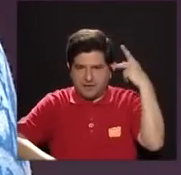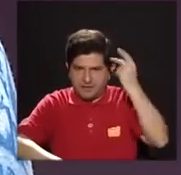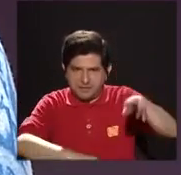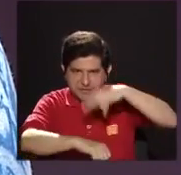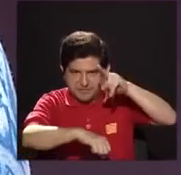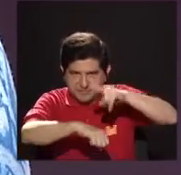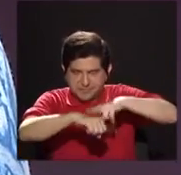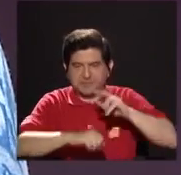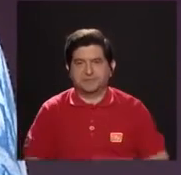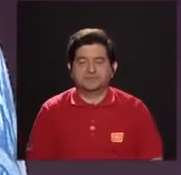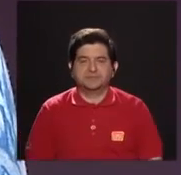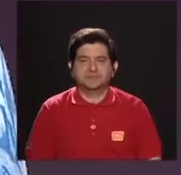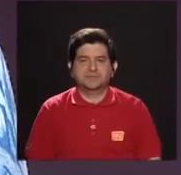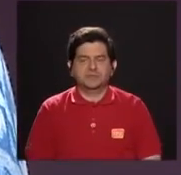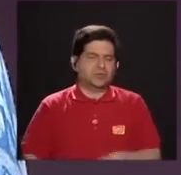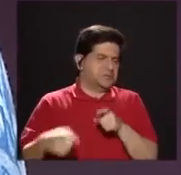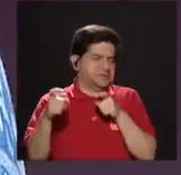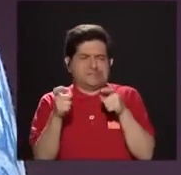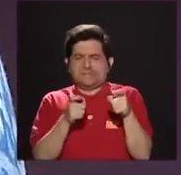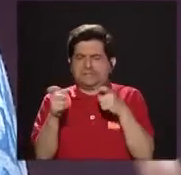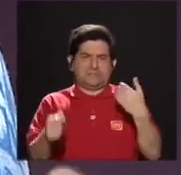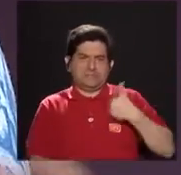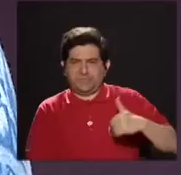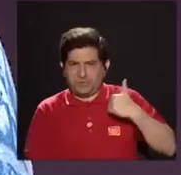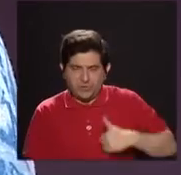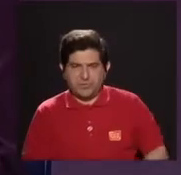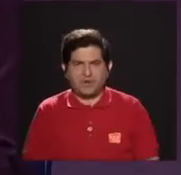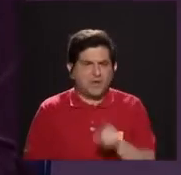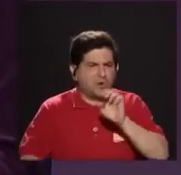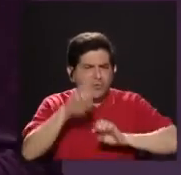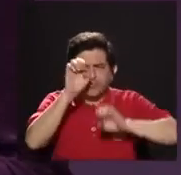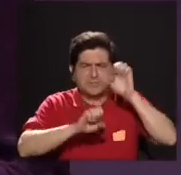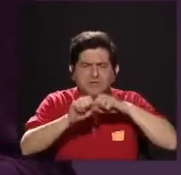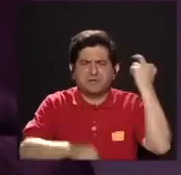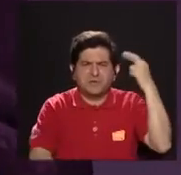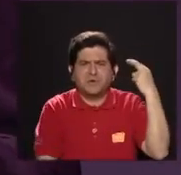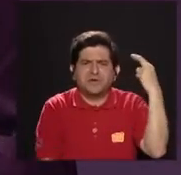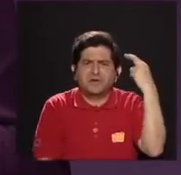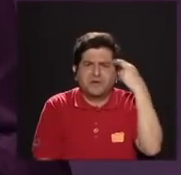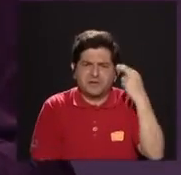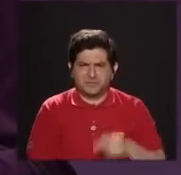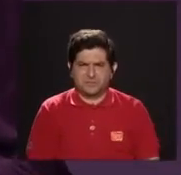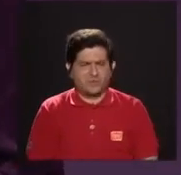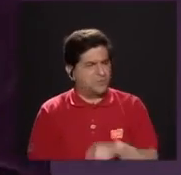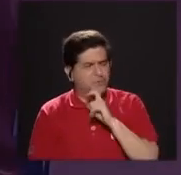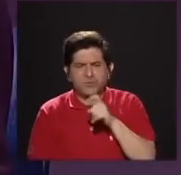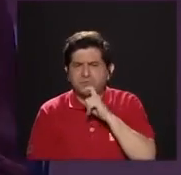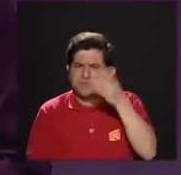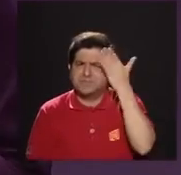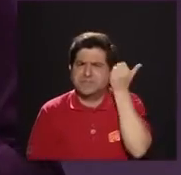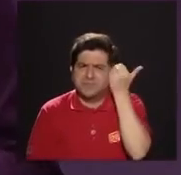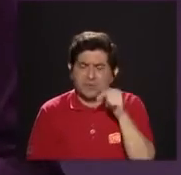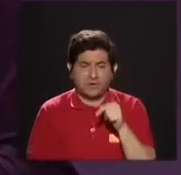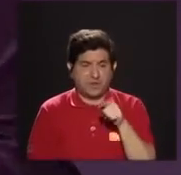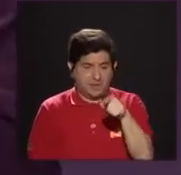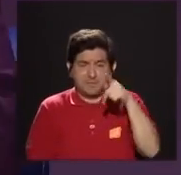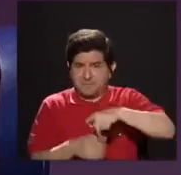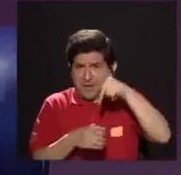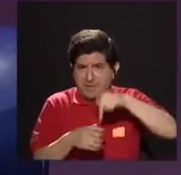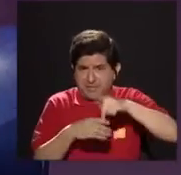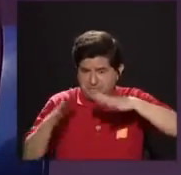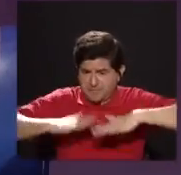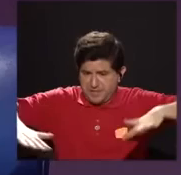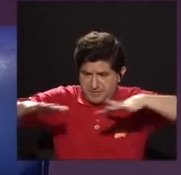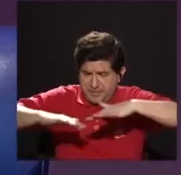nacional ampliamente dominada por los hombres. ¿Qué valoran ustedes? ¿Cuáles son las razones por las cuales es tan difícil ese campo tan minado